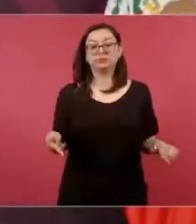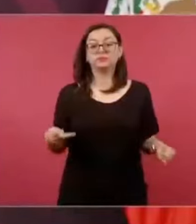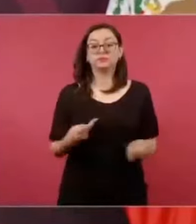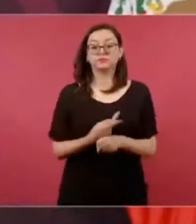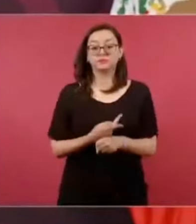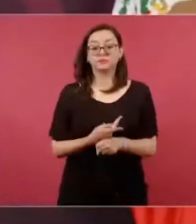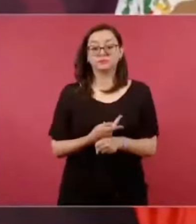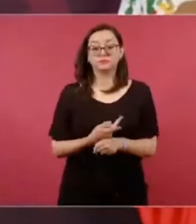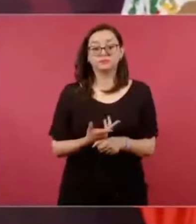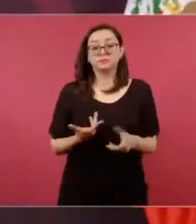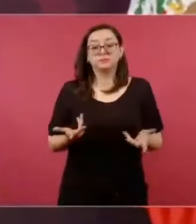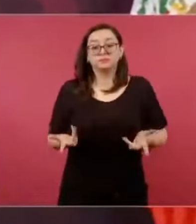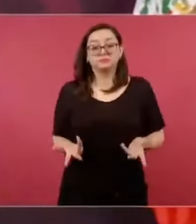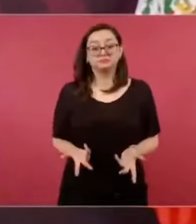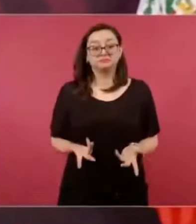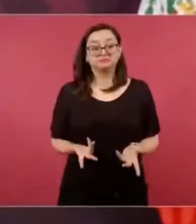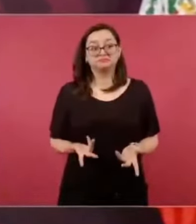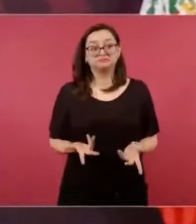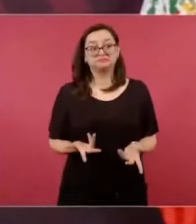otro mundo,